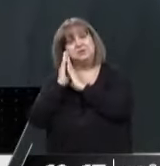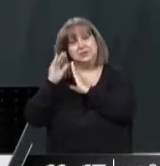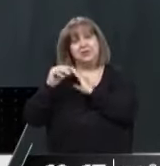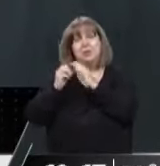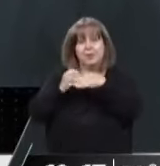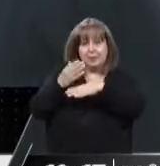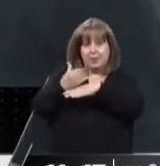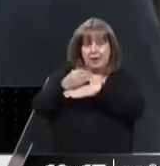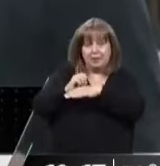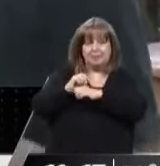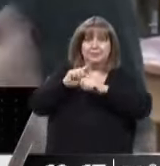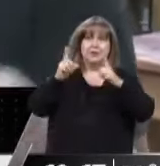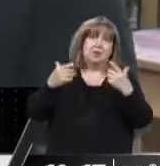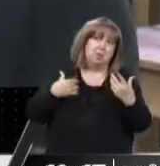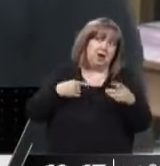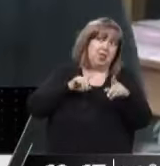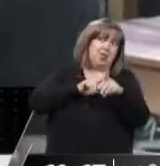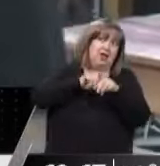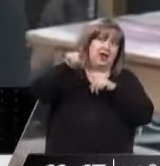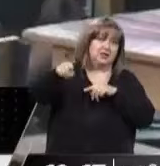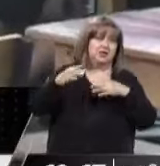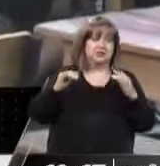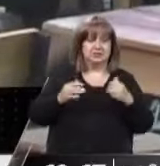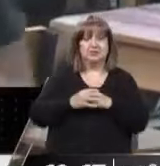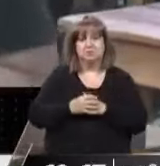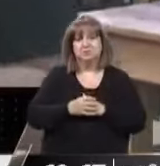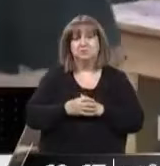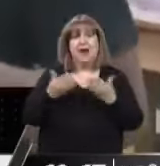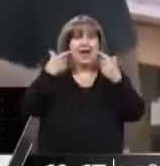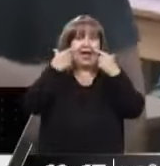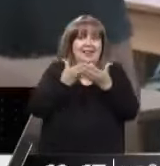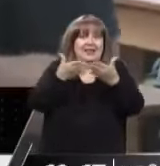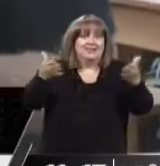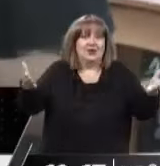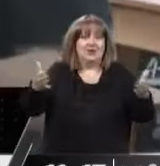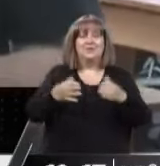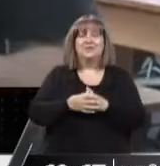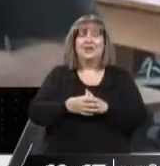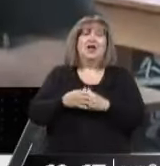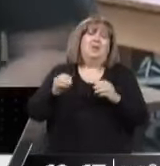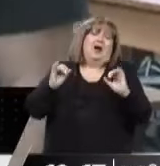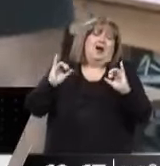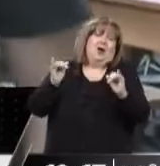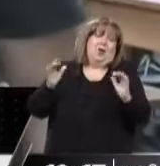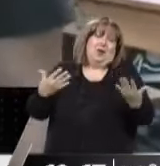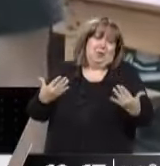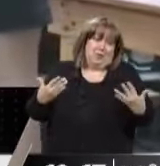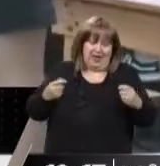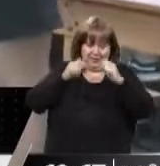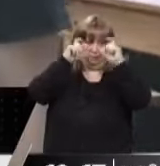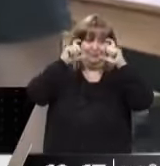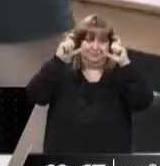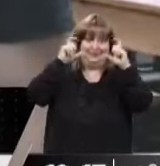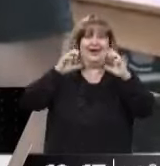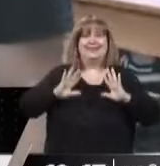bueno. Pasar de largo también. Sí, puedo pasar de largo. Bueno, esa es otra de las ideas, sobre todo los más jóvenes pueden hacerlo. Estuvimos en